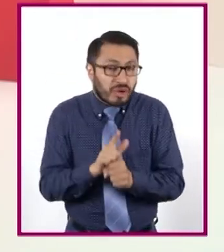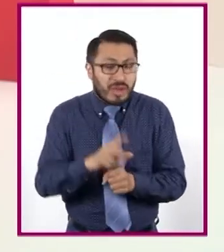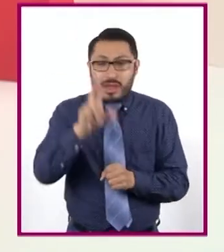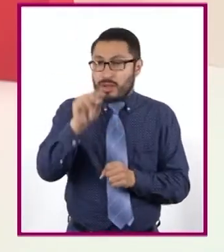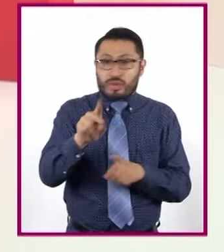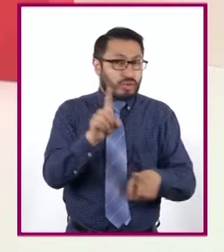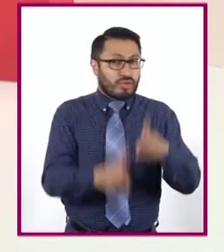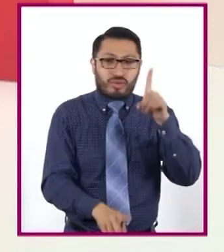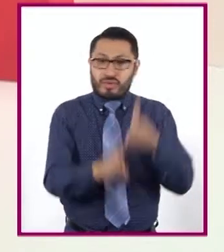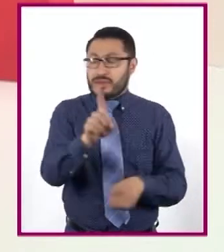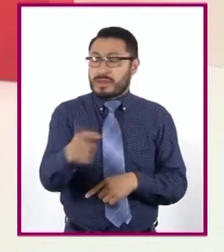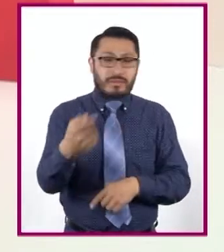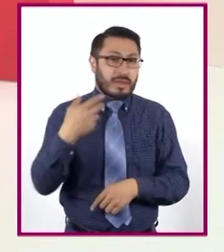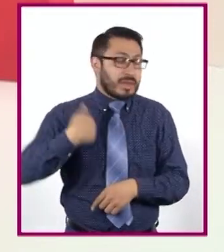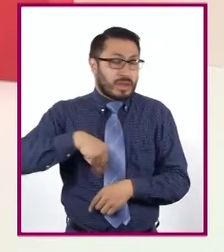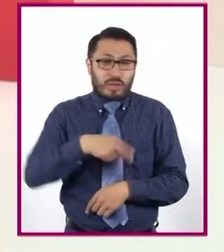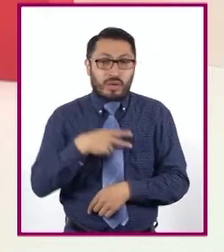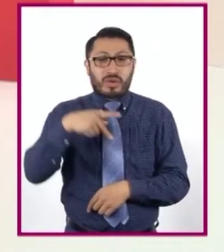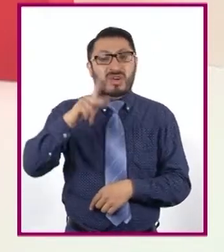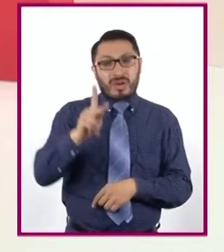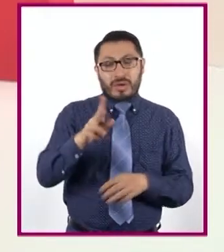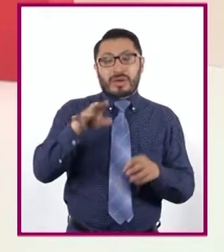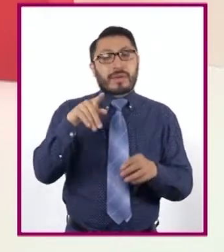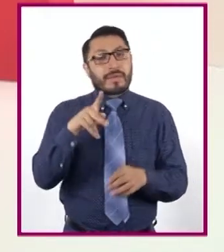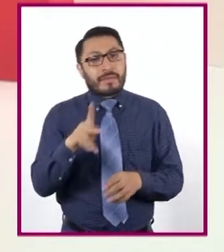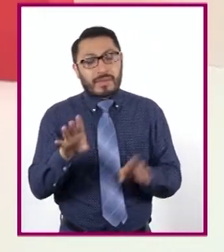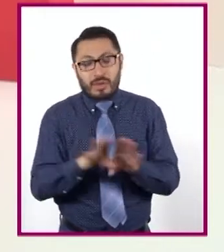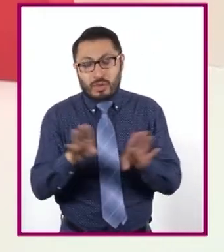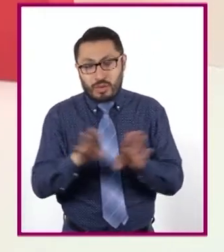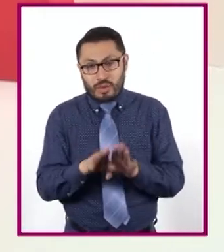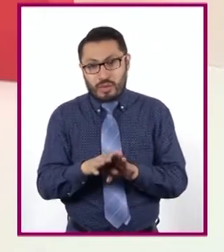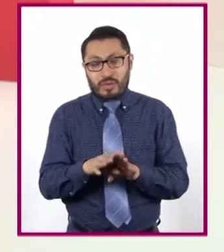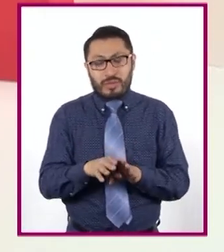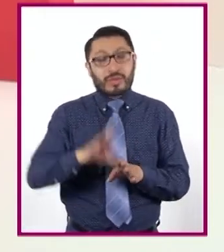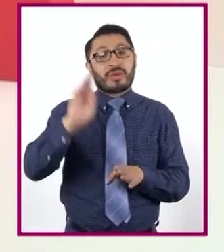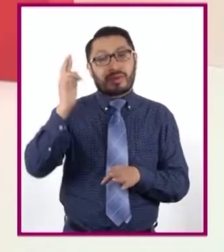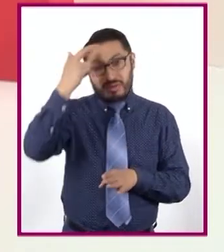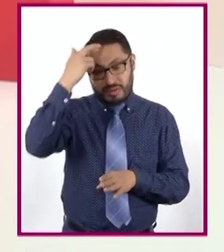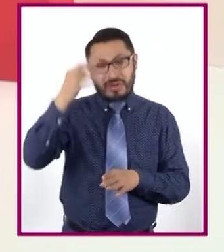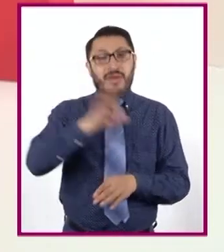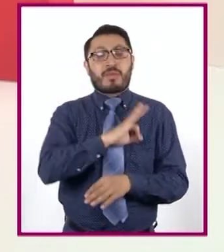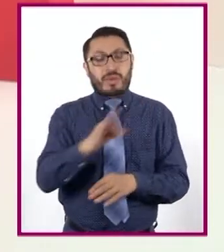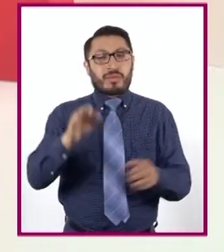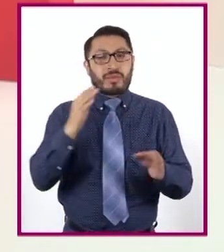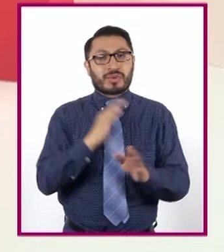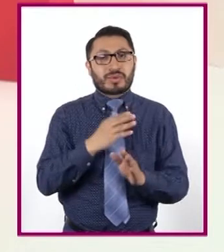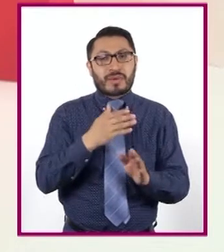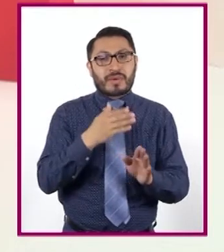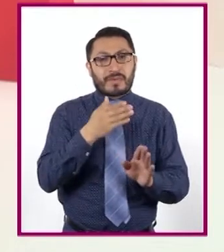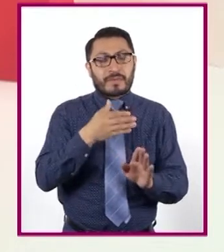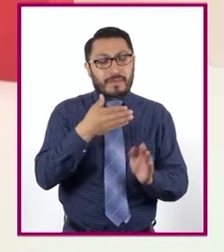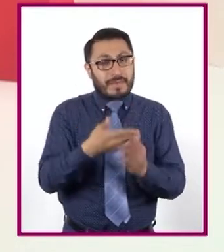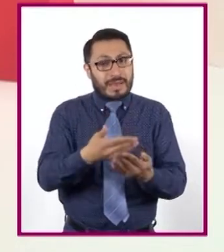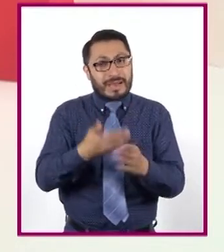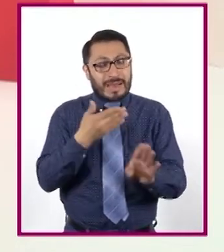pero tenerla en cuenta puede ayudar a visualizar la manera en que podemos favorecer el desarrollo integral.